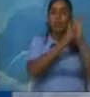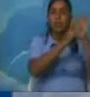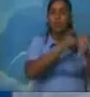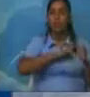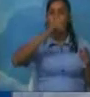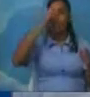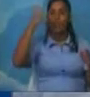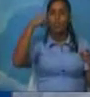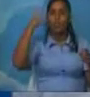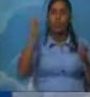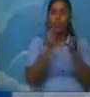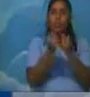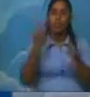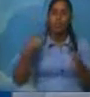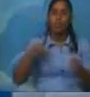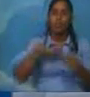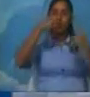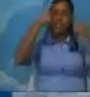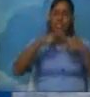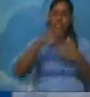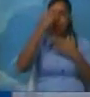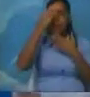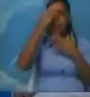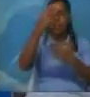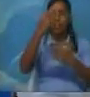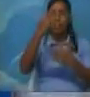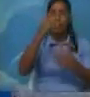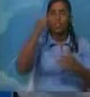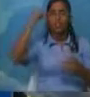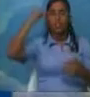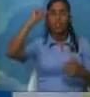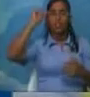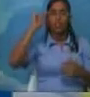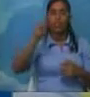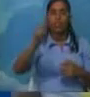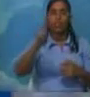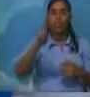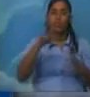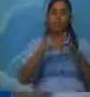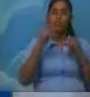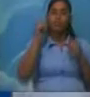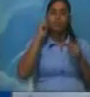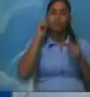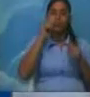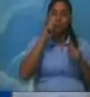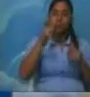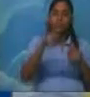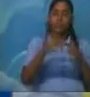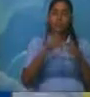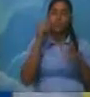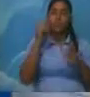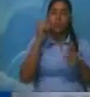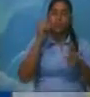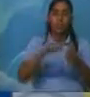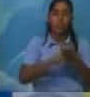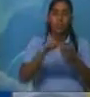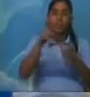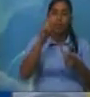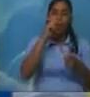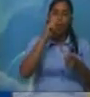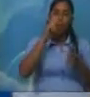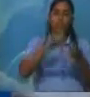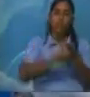Dios para con nosotros ser agradecido recuerde usted marido mi papá siempre eh eh dice esto usted